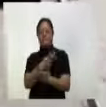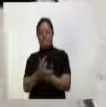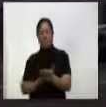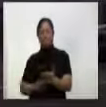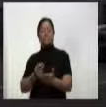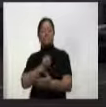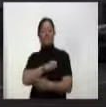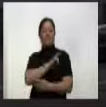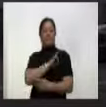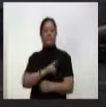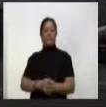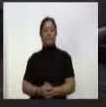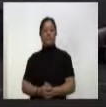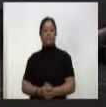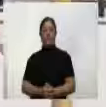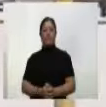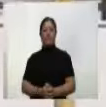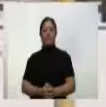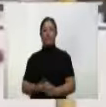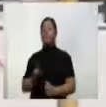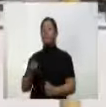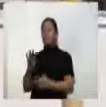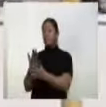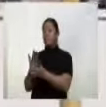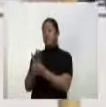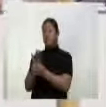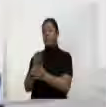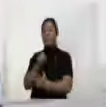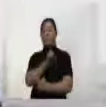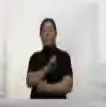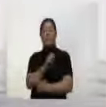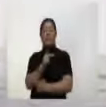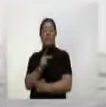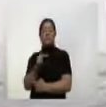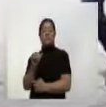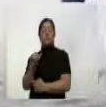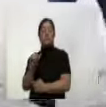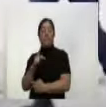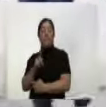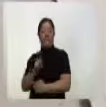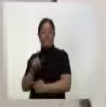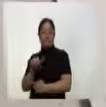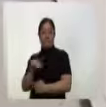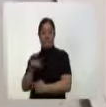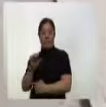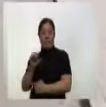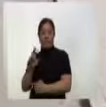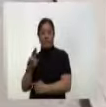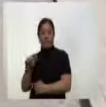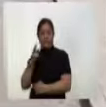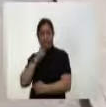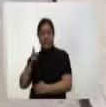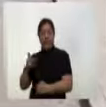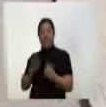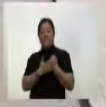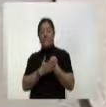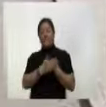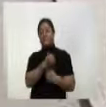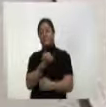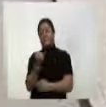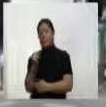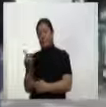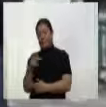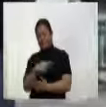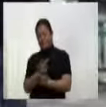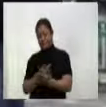de Impacto Social Sí al Gobierno del Estado, Evangelina Paredes Zamora, anunció que de ganar las elecciones el próximo 6 de junio, su plan de salud contará